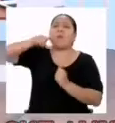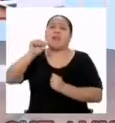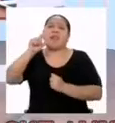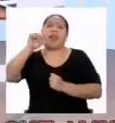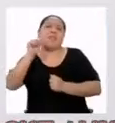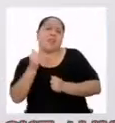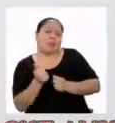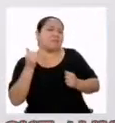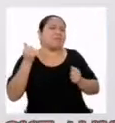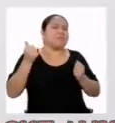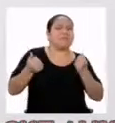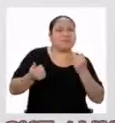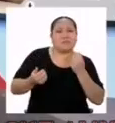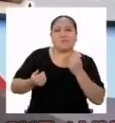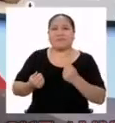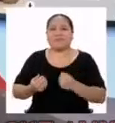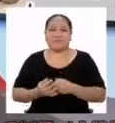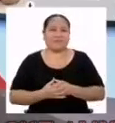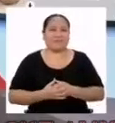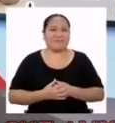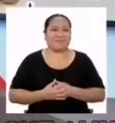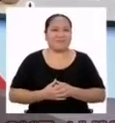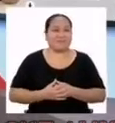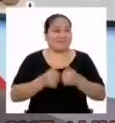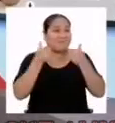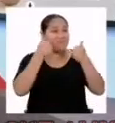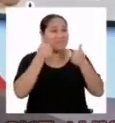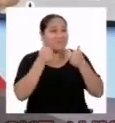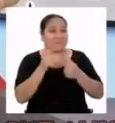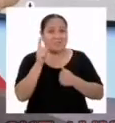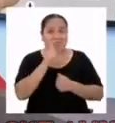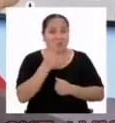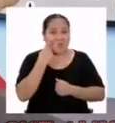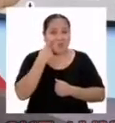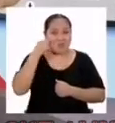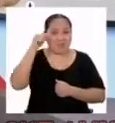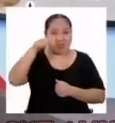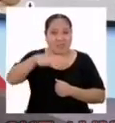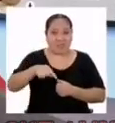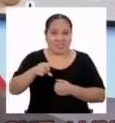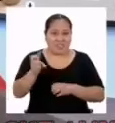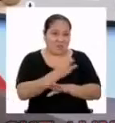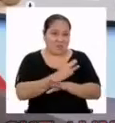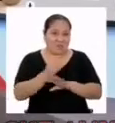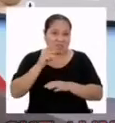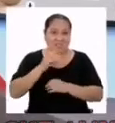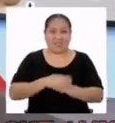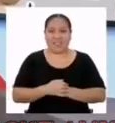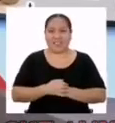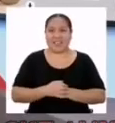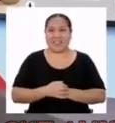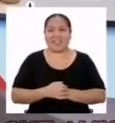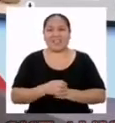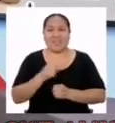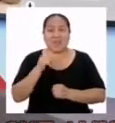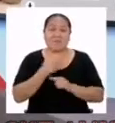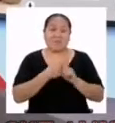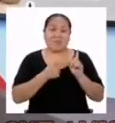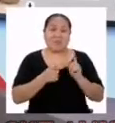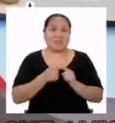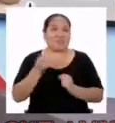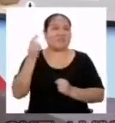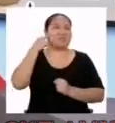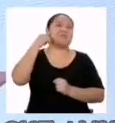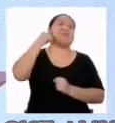Malala. ¡Bravo, Yaremis! No conozco mucho ese género musical, pero sin duda se ha pegado